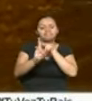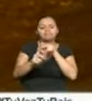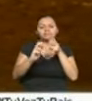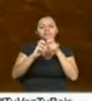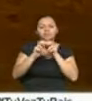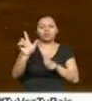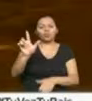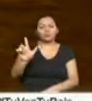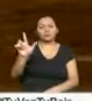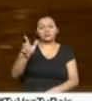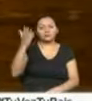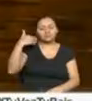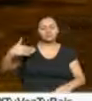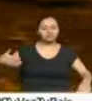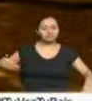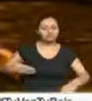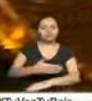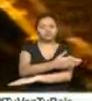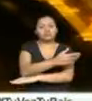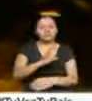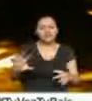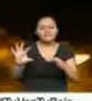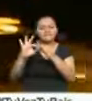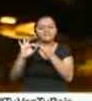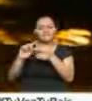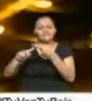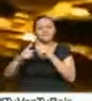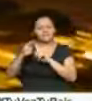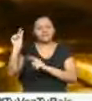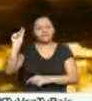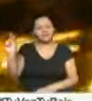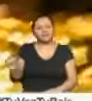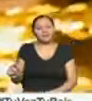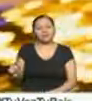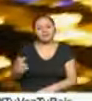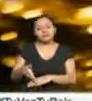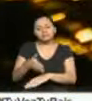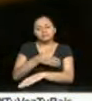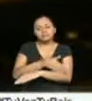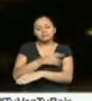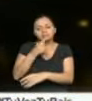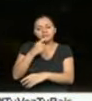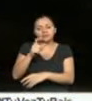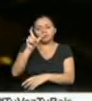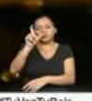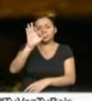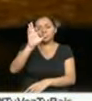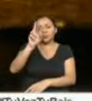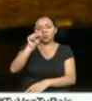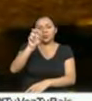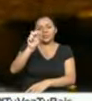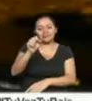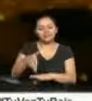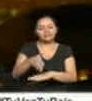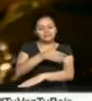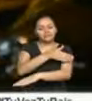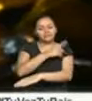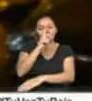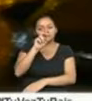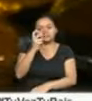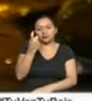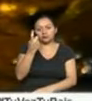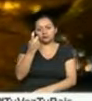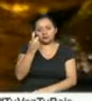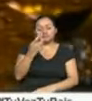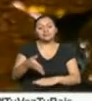lunes. Tenía vínculos con Italia, país al que había arribado desde su Túnez natal en 2011. Poco después